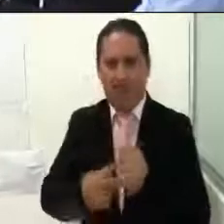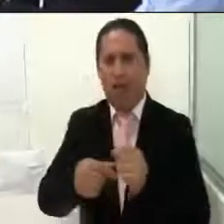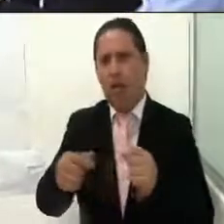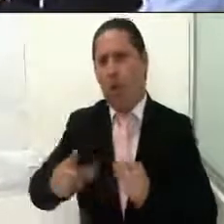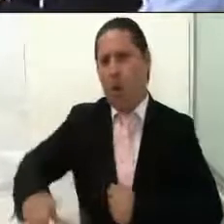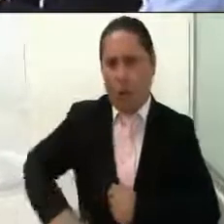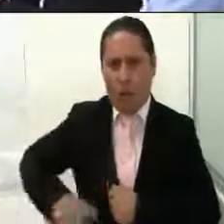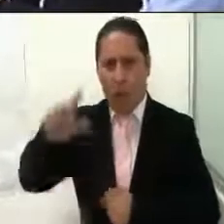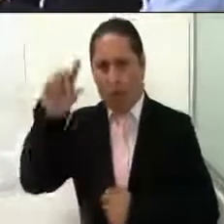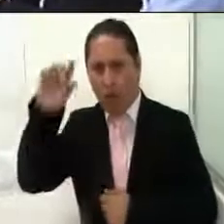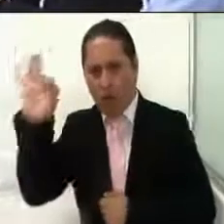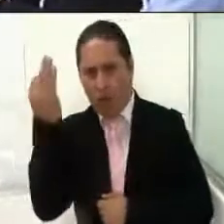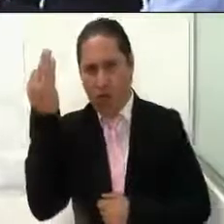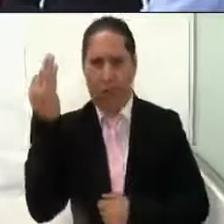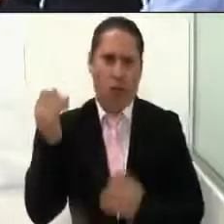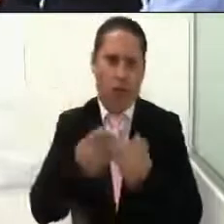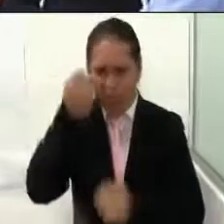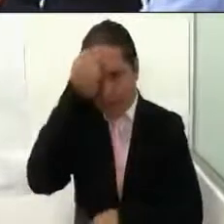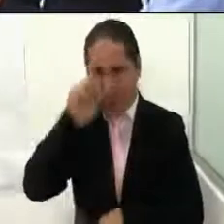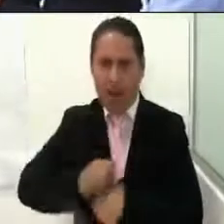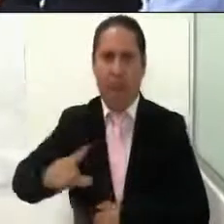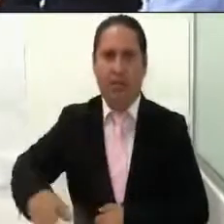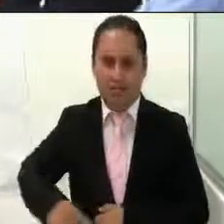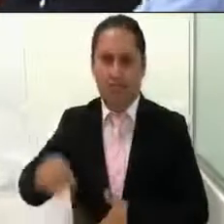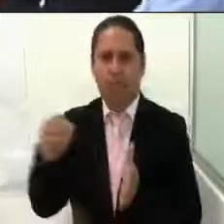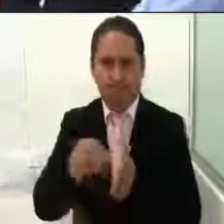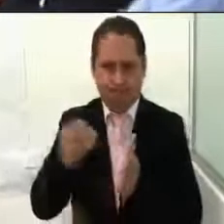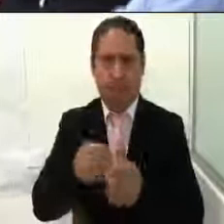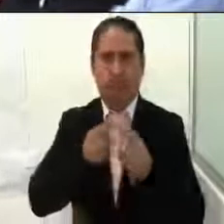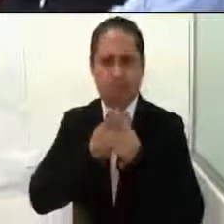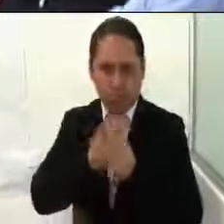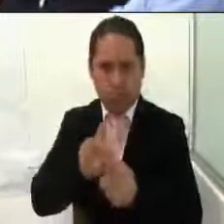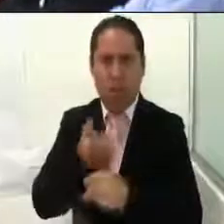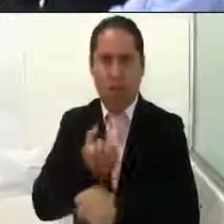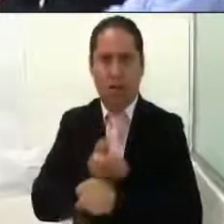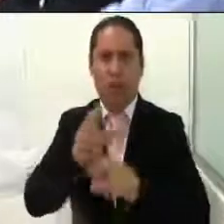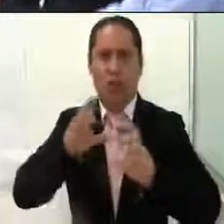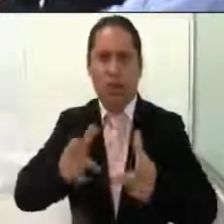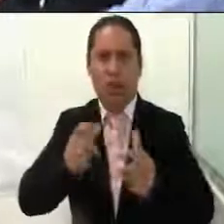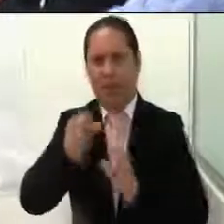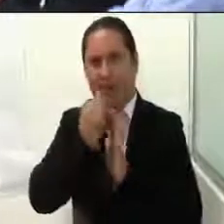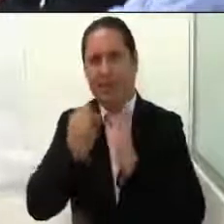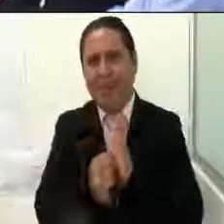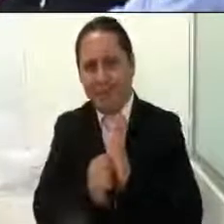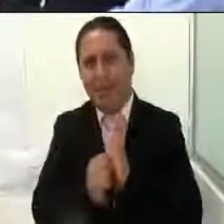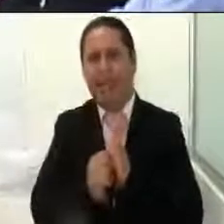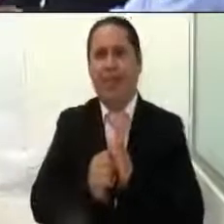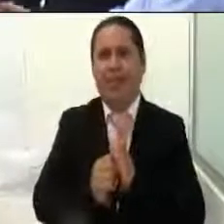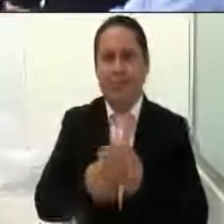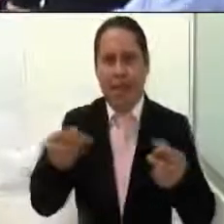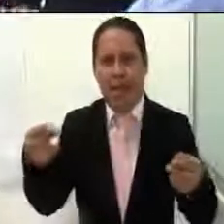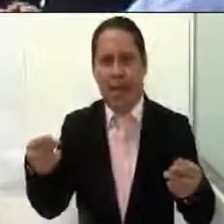través de la secretaría de gobernación sigue vigente nuestra entidad el sistema de emisión de actas